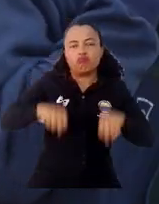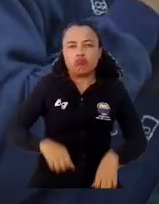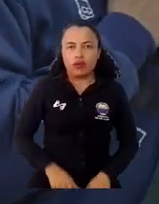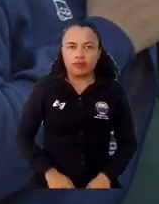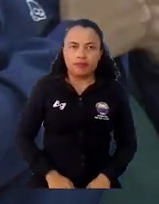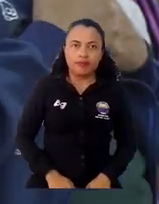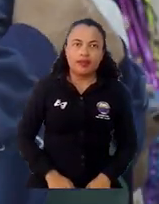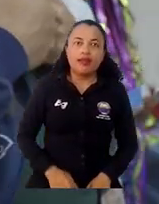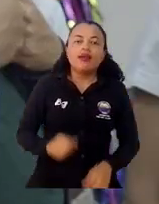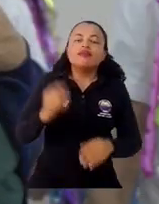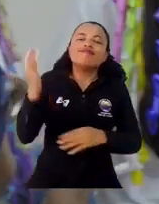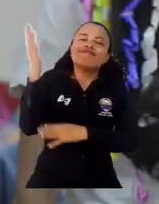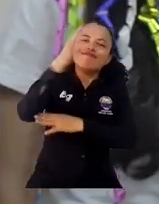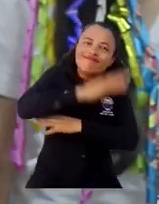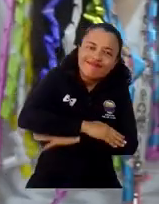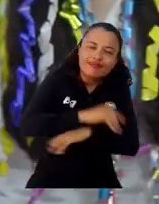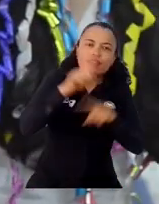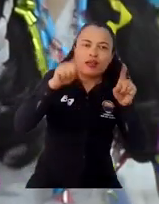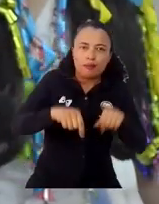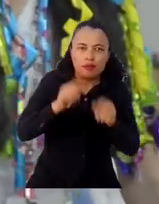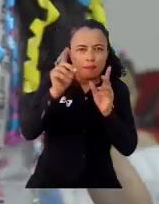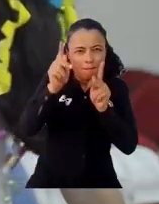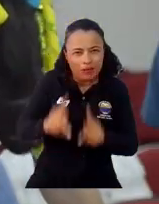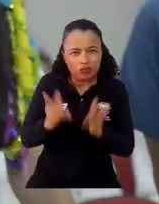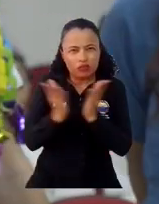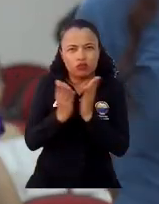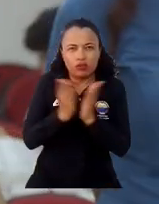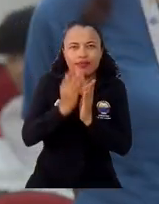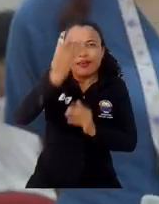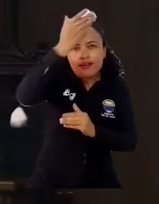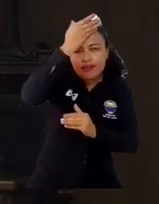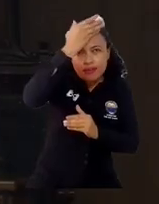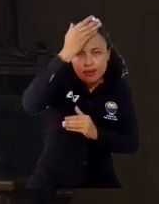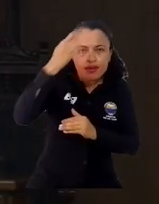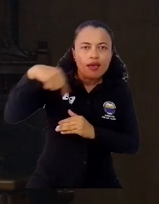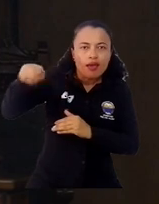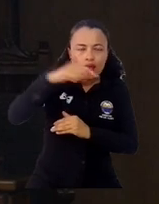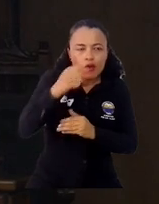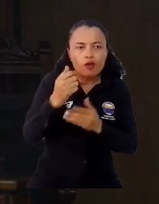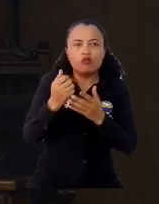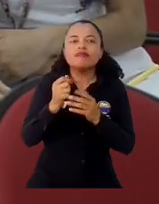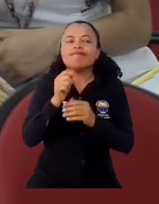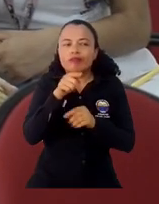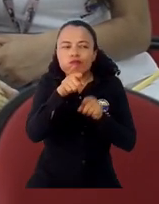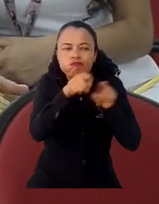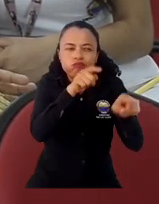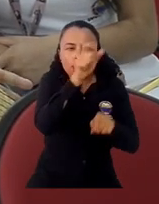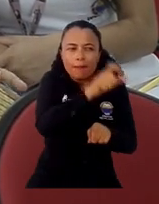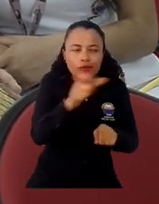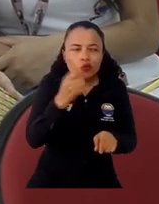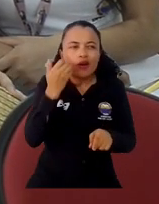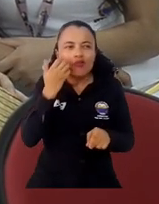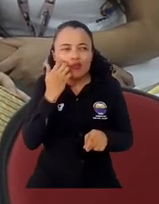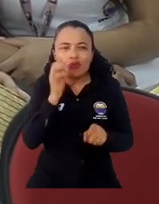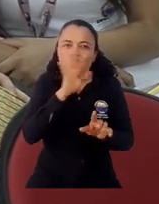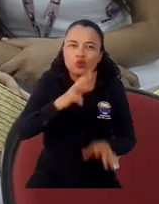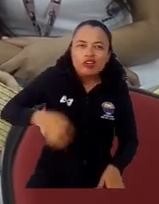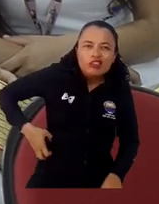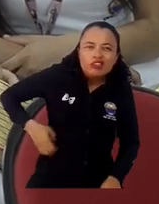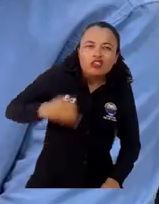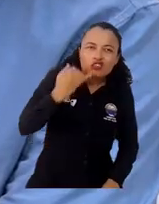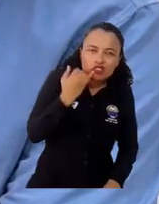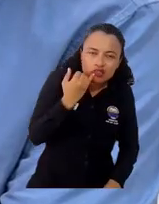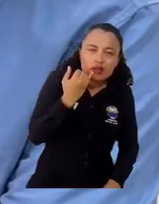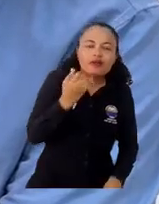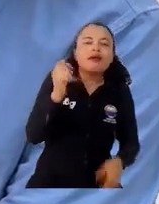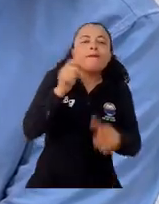práctica. La jornada también estuvo dirigida a estudiantes de enfermería de Unimagdalena con el objetivo de comprender información específica sobre el